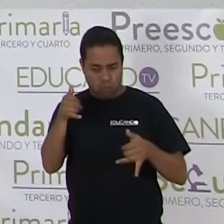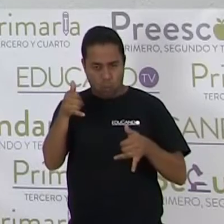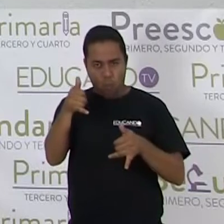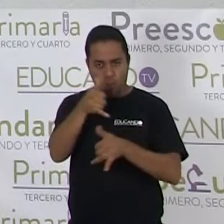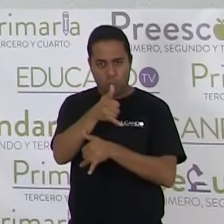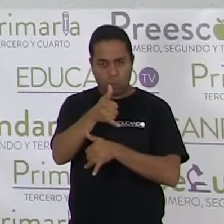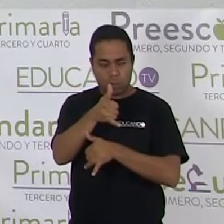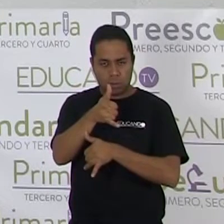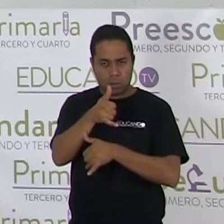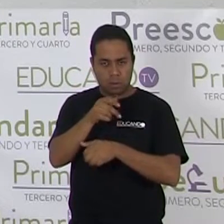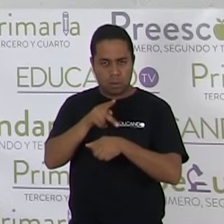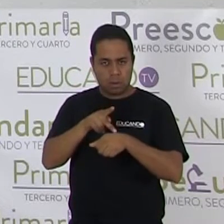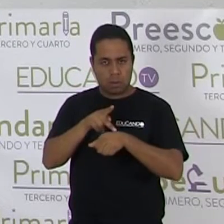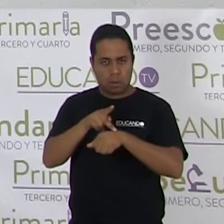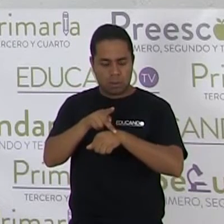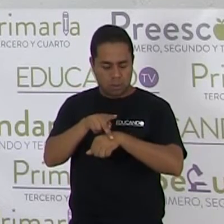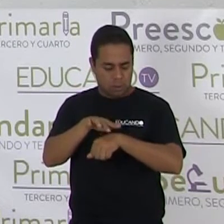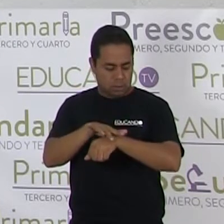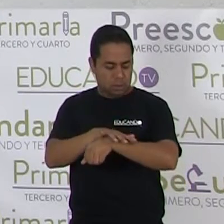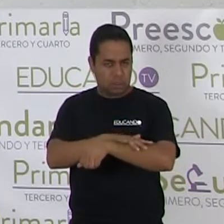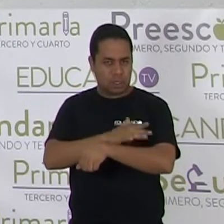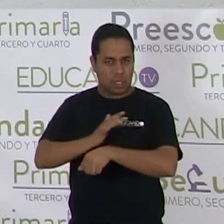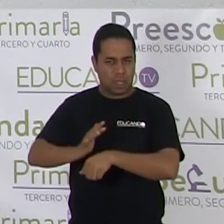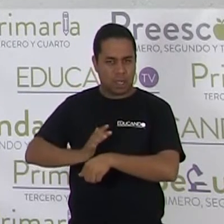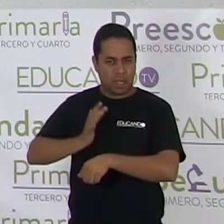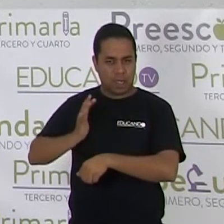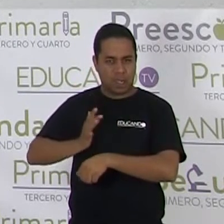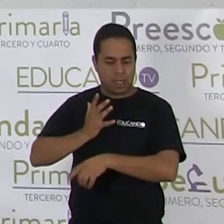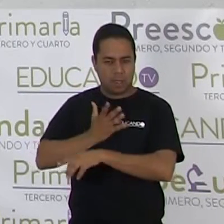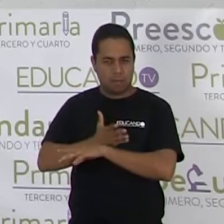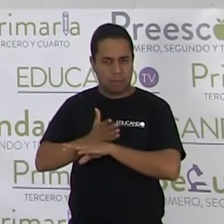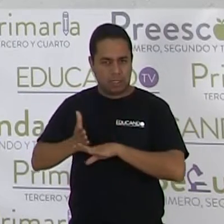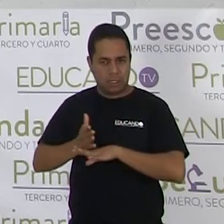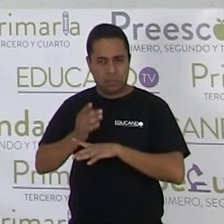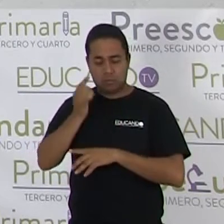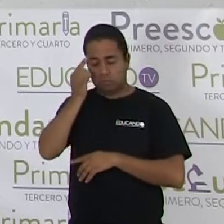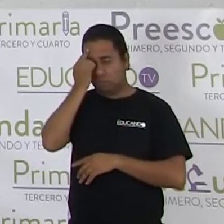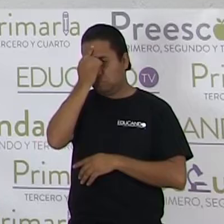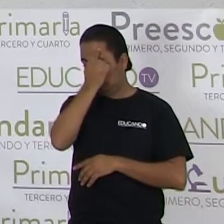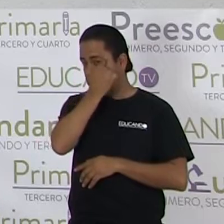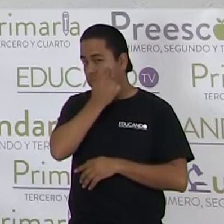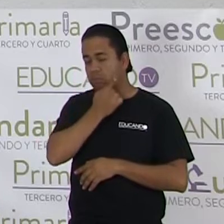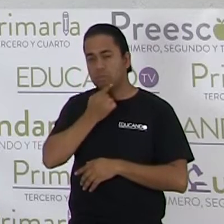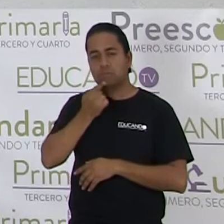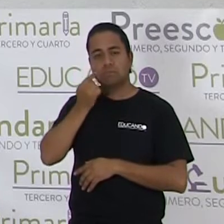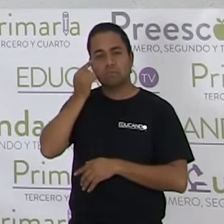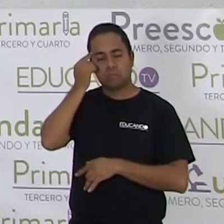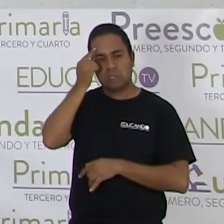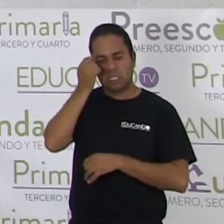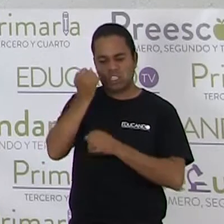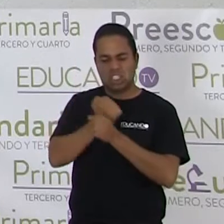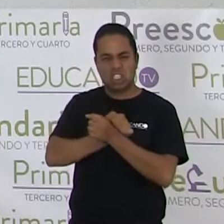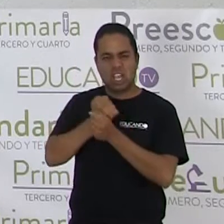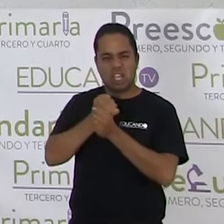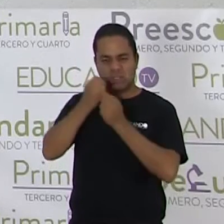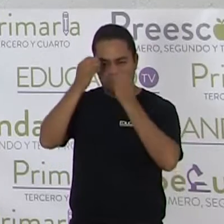piel aparentemente clara. Su cara estaba llena de sangre,